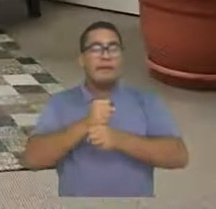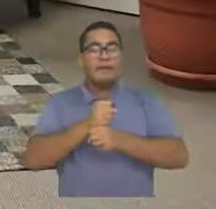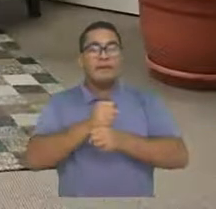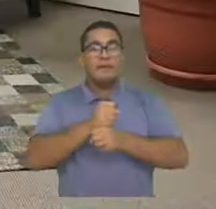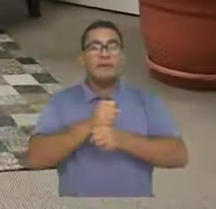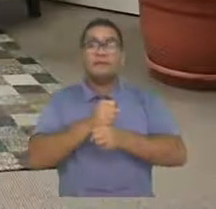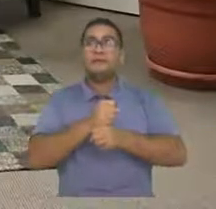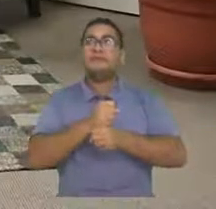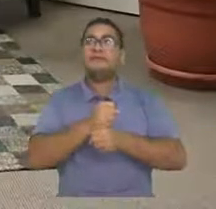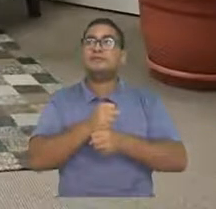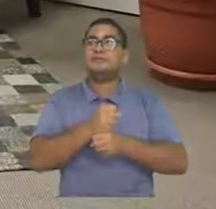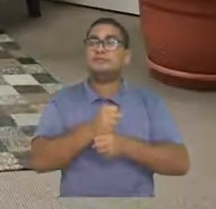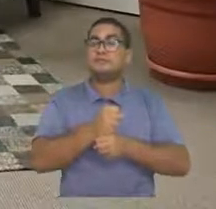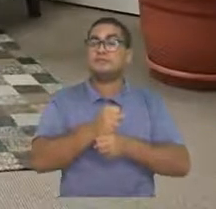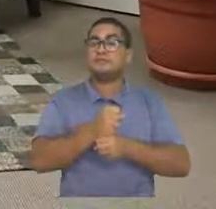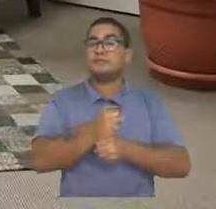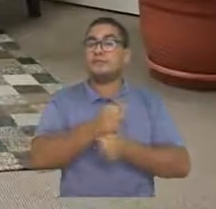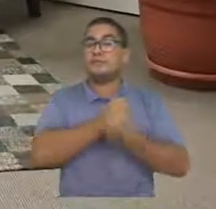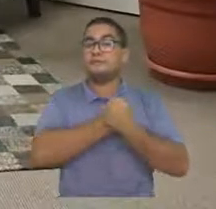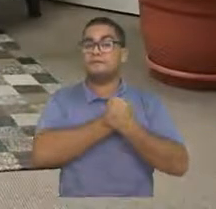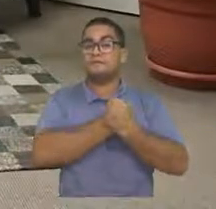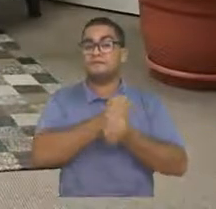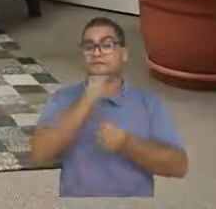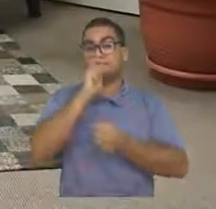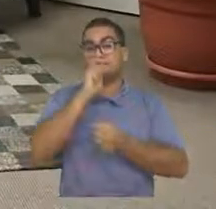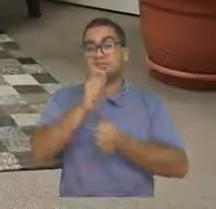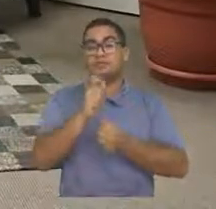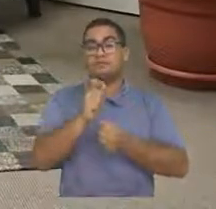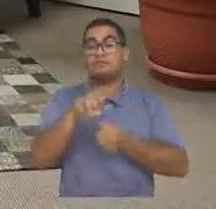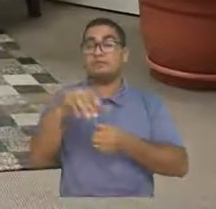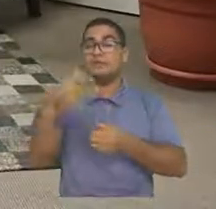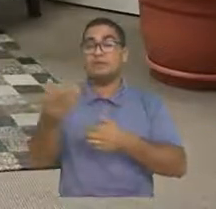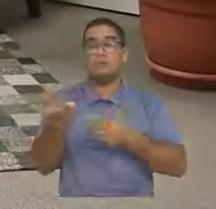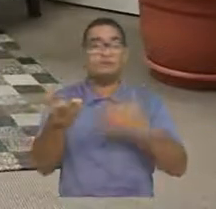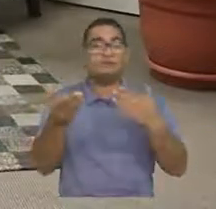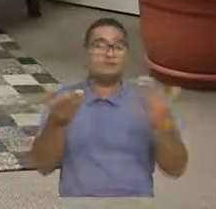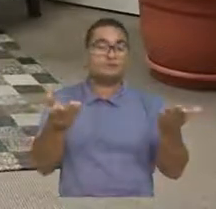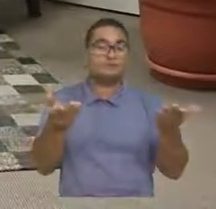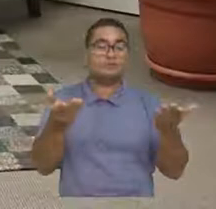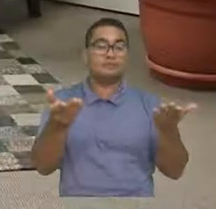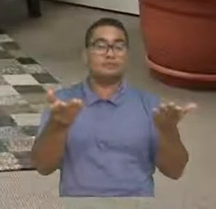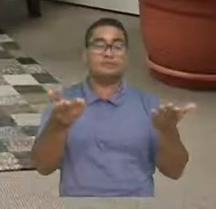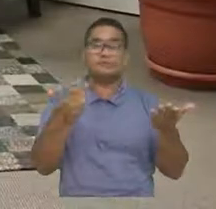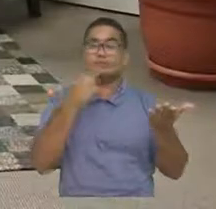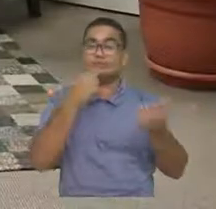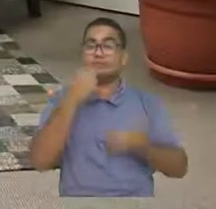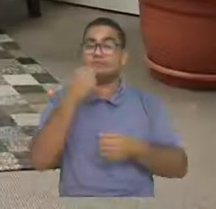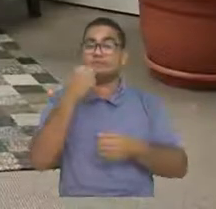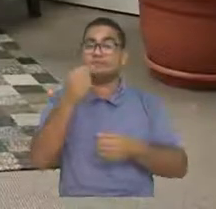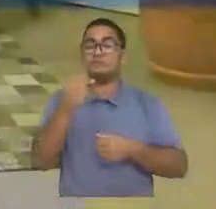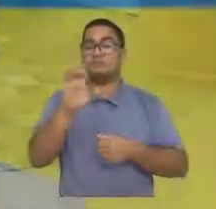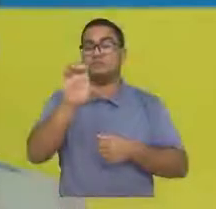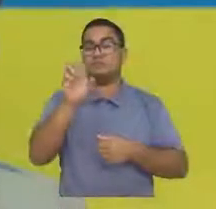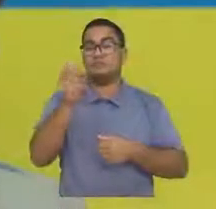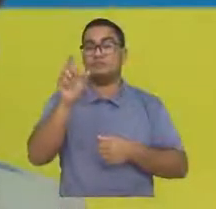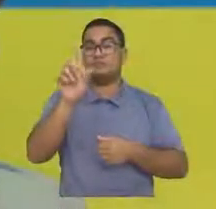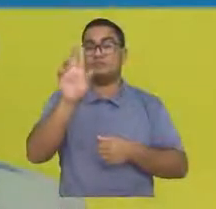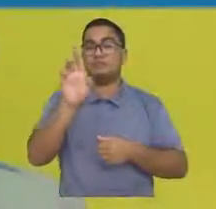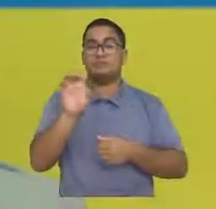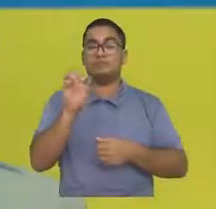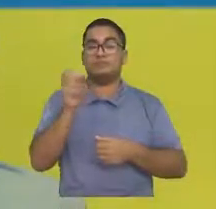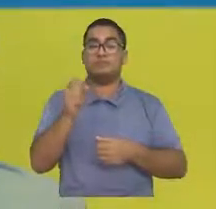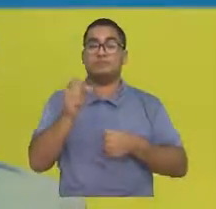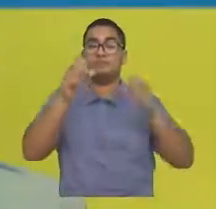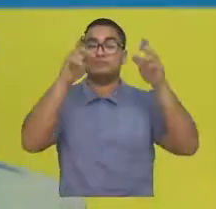su oficio, esa es su pasión. ¿Cuáles son las causas del estrés de las personas que llegan ahí a